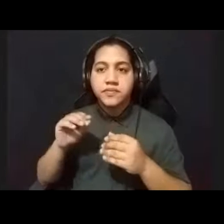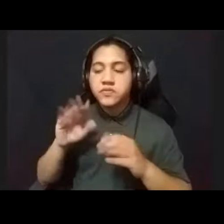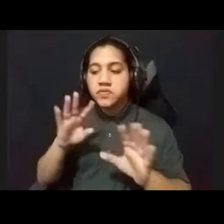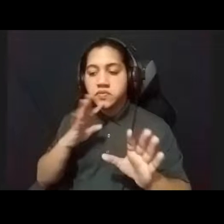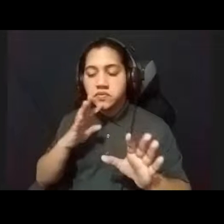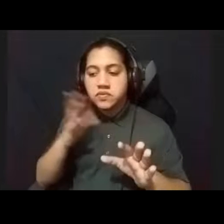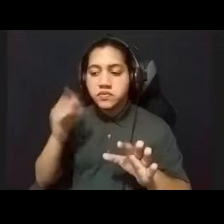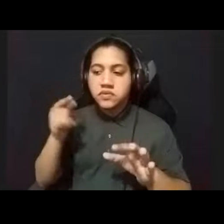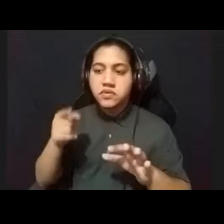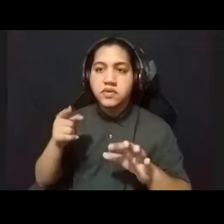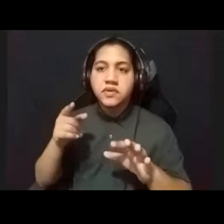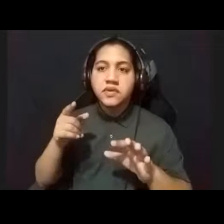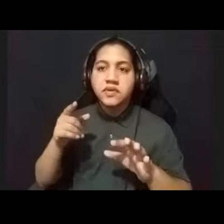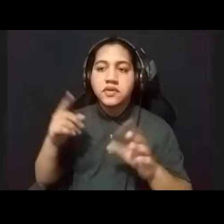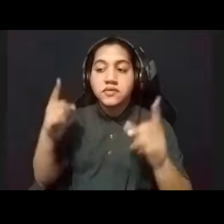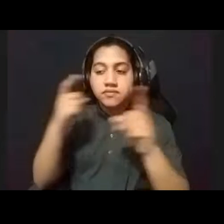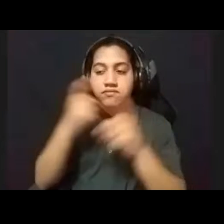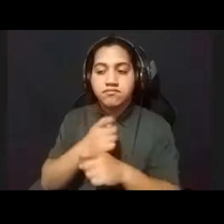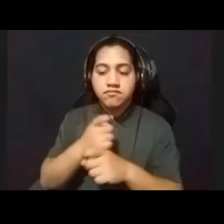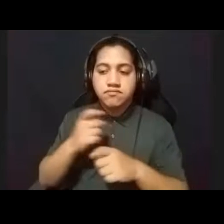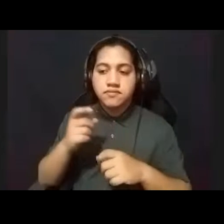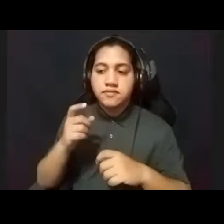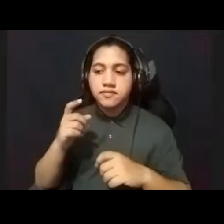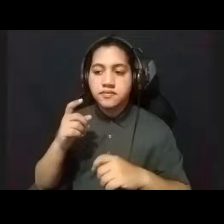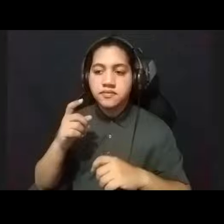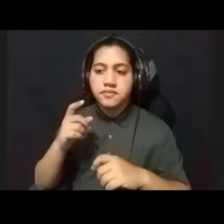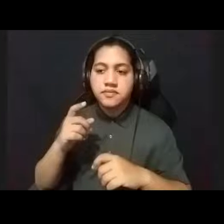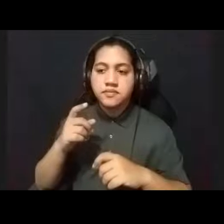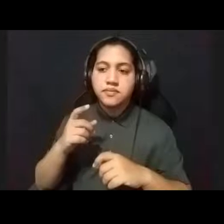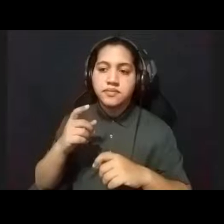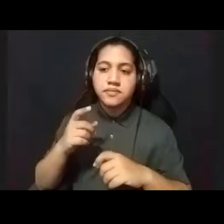es un cuento bastante complicado.